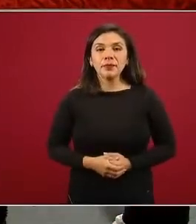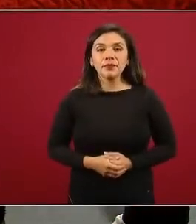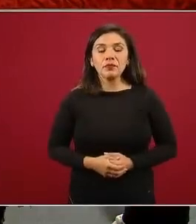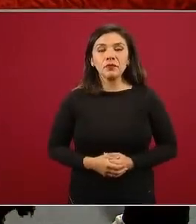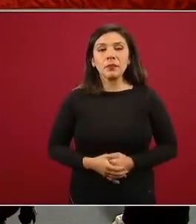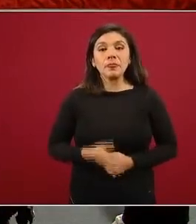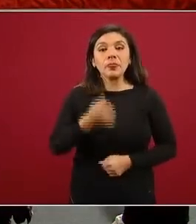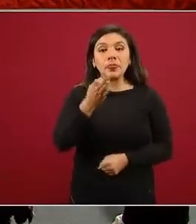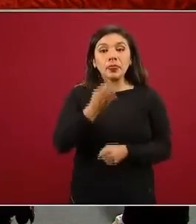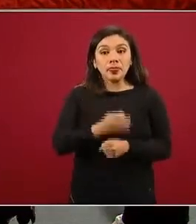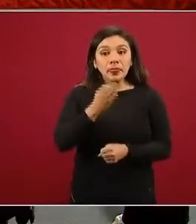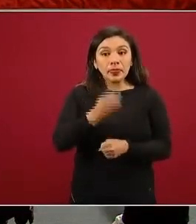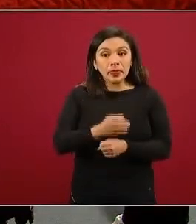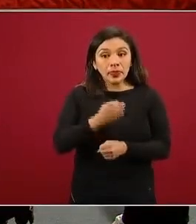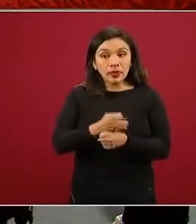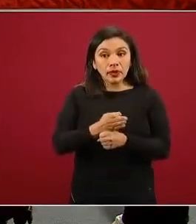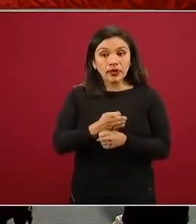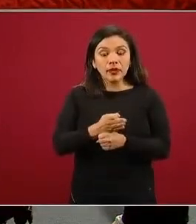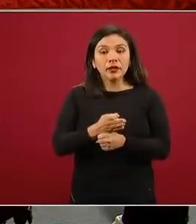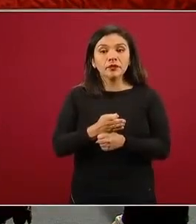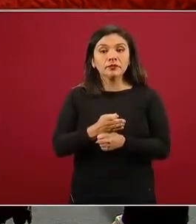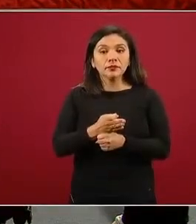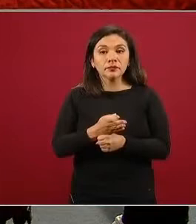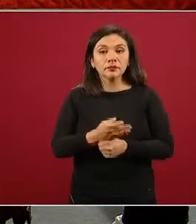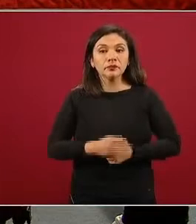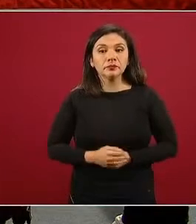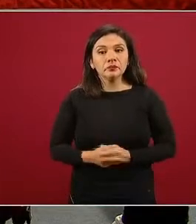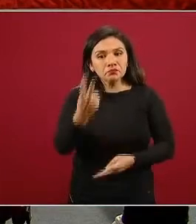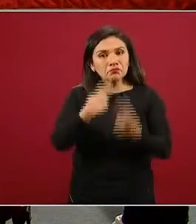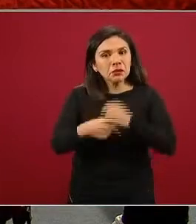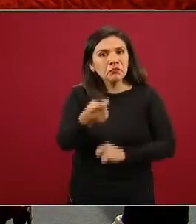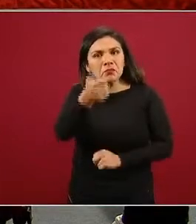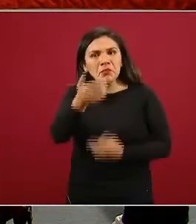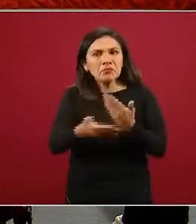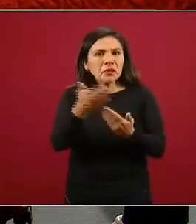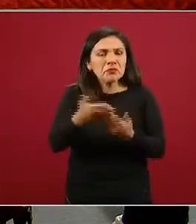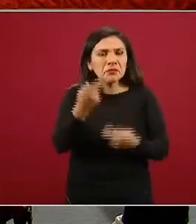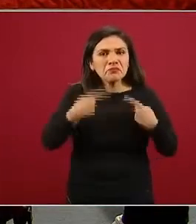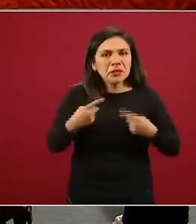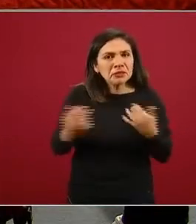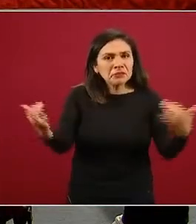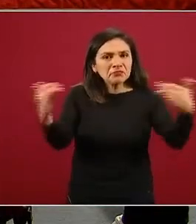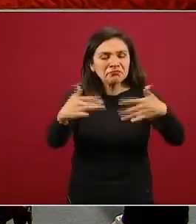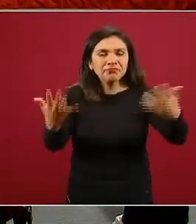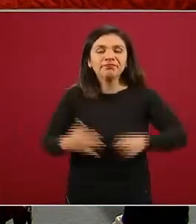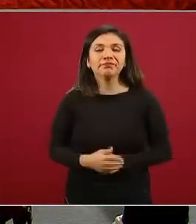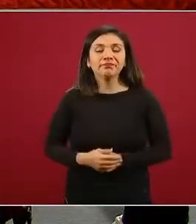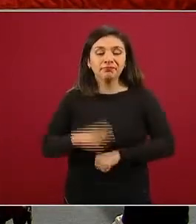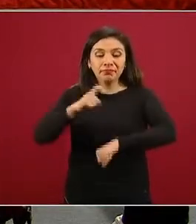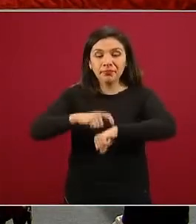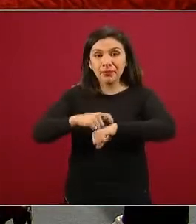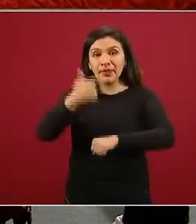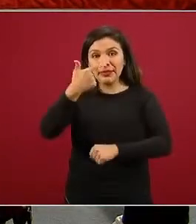Vamos a... Ahora vinieron poquitos y poquitas. Son las